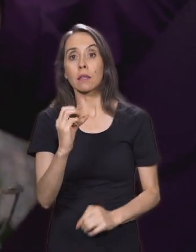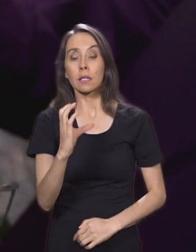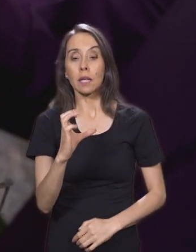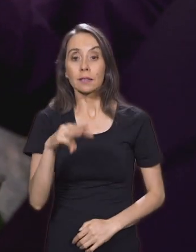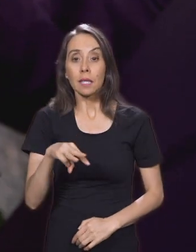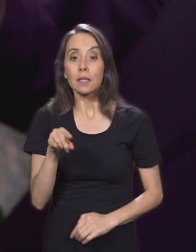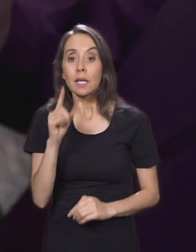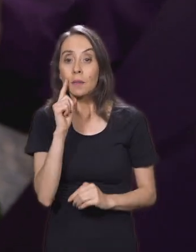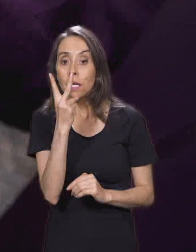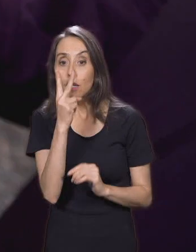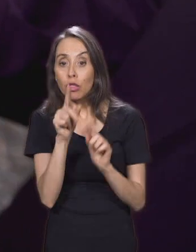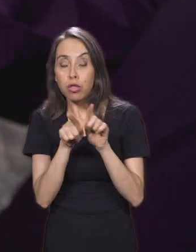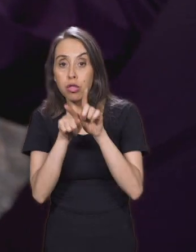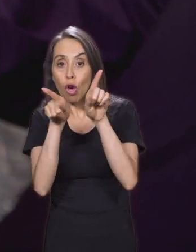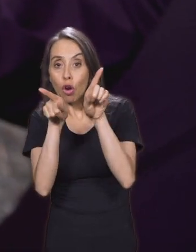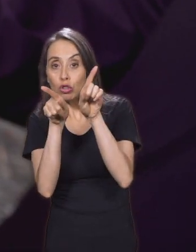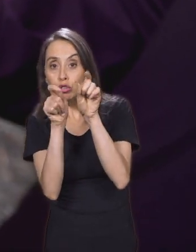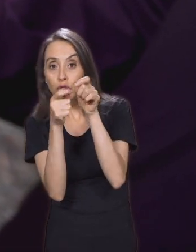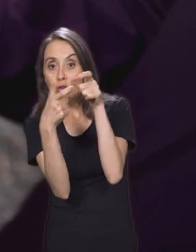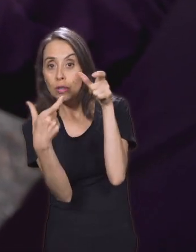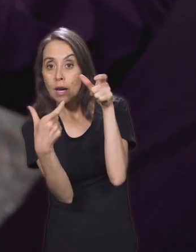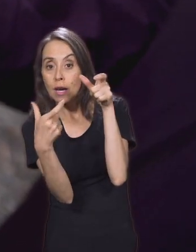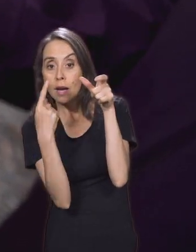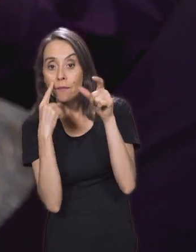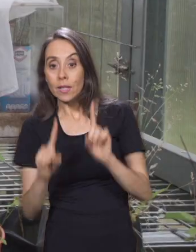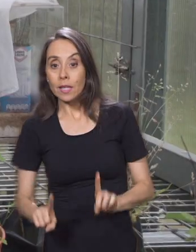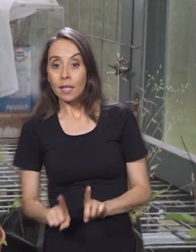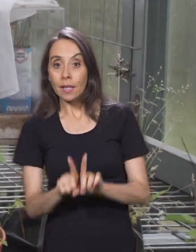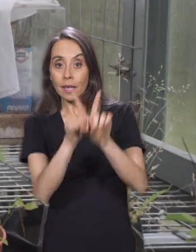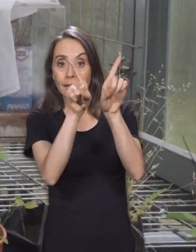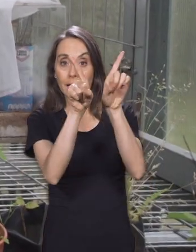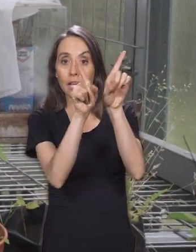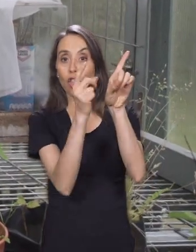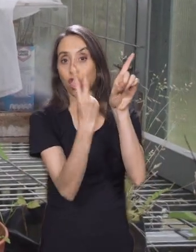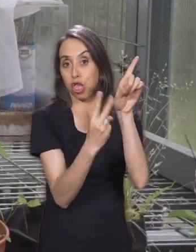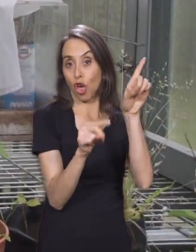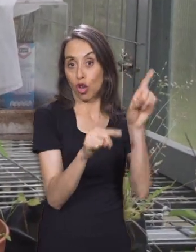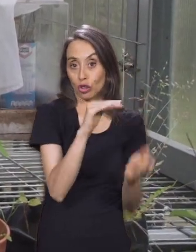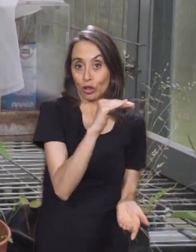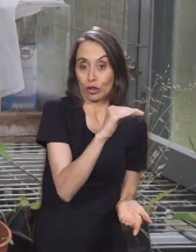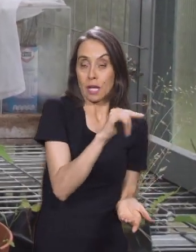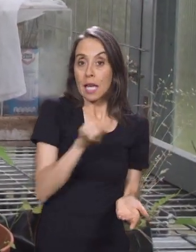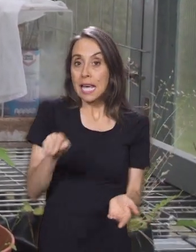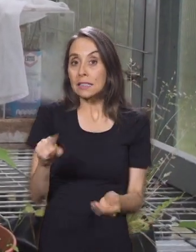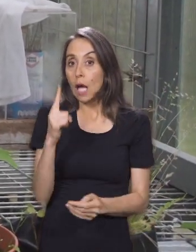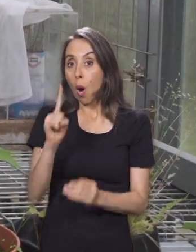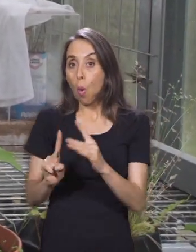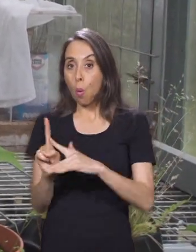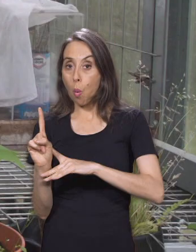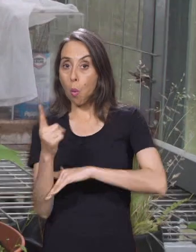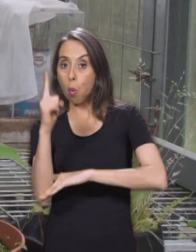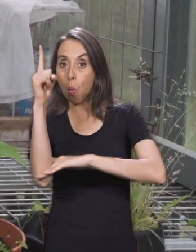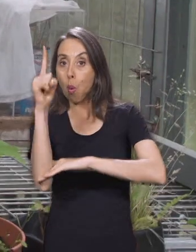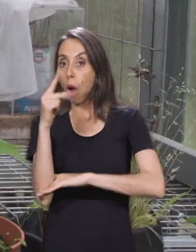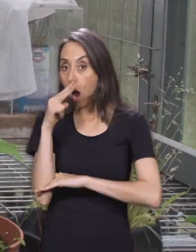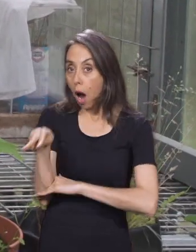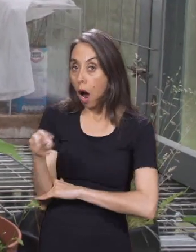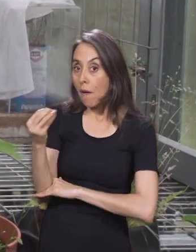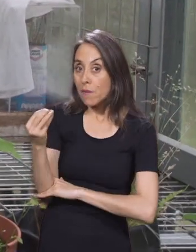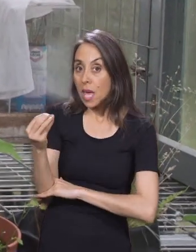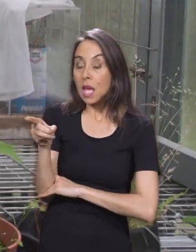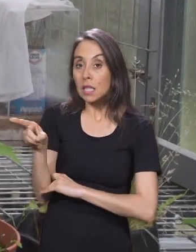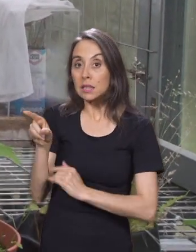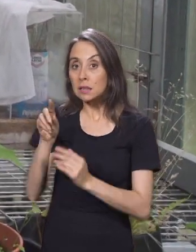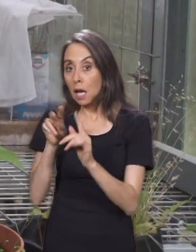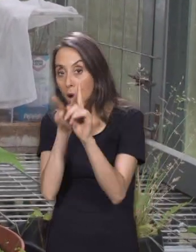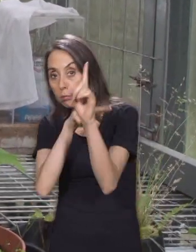Pero esta tiene 2 tallos. Claro. Y tal vez esta podría ser una buena candidata. Está súper bien, ¿eh? Está bien